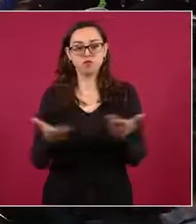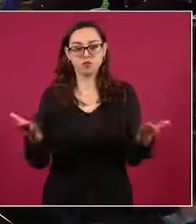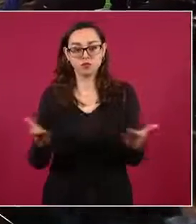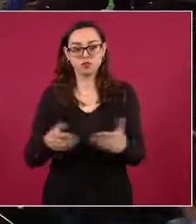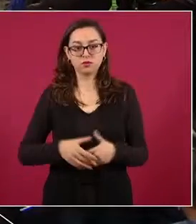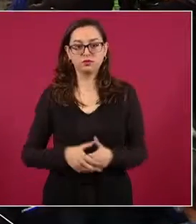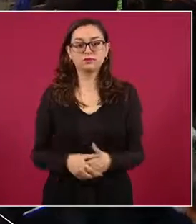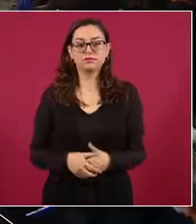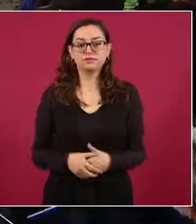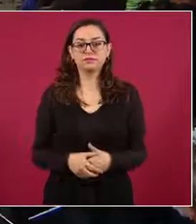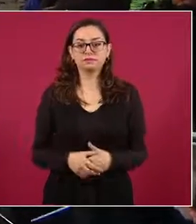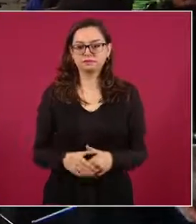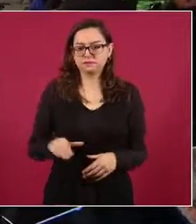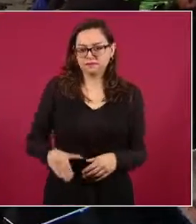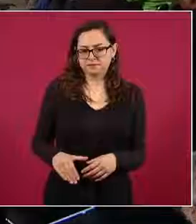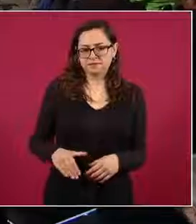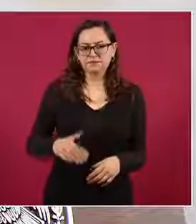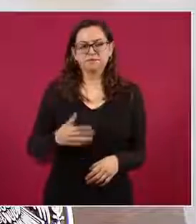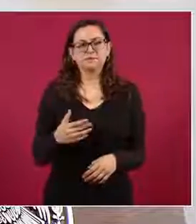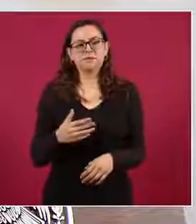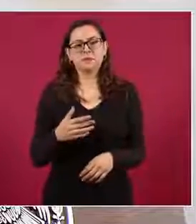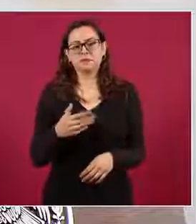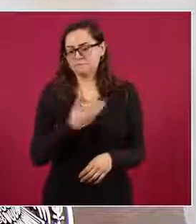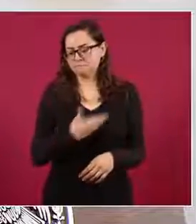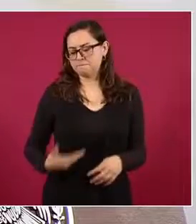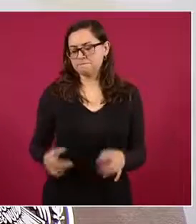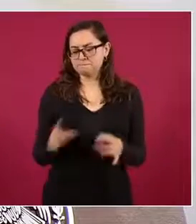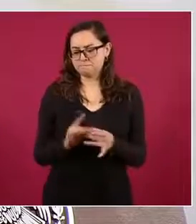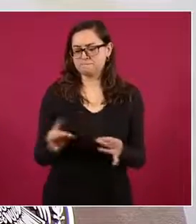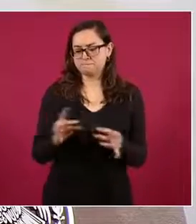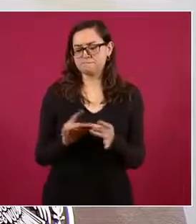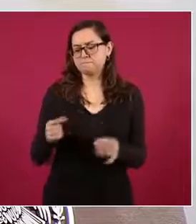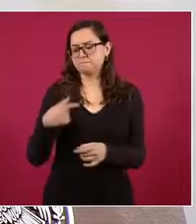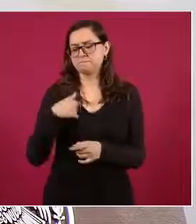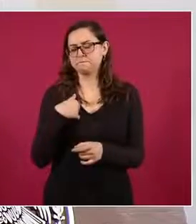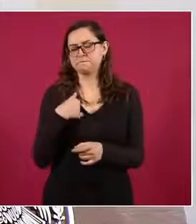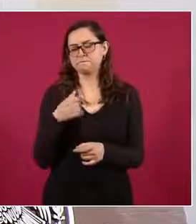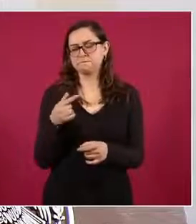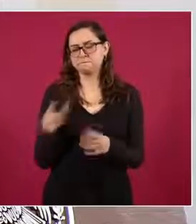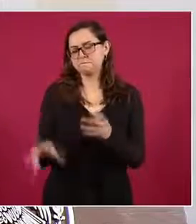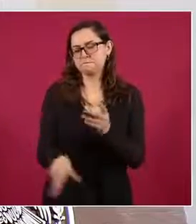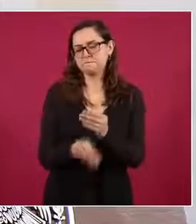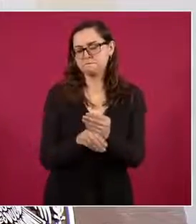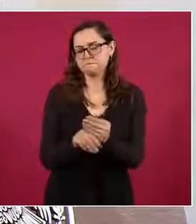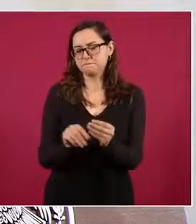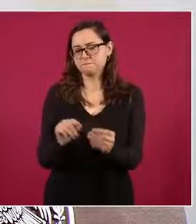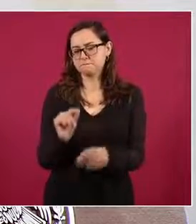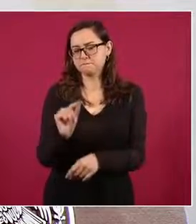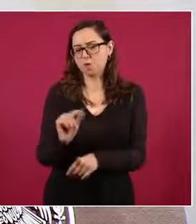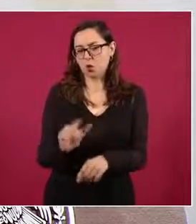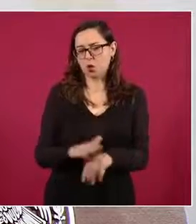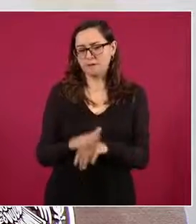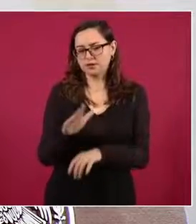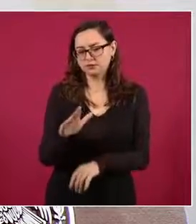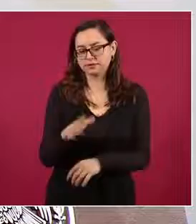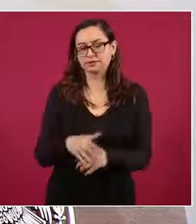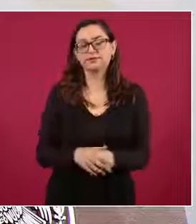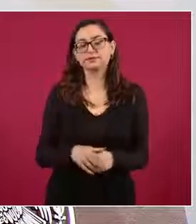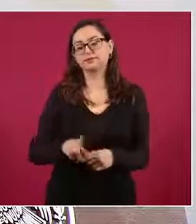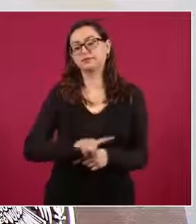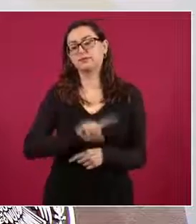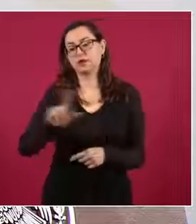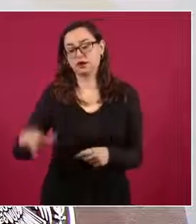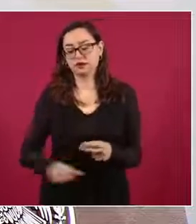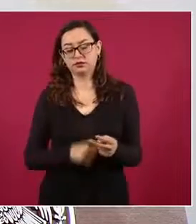lo que ya expuso el señor presidente. En principio, el doctor Hugo López-Gatell nos seguirá informando